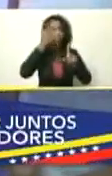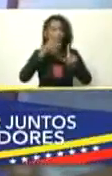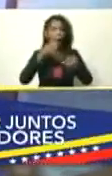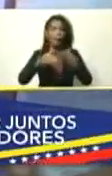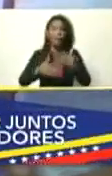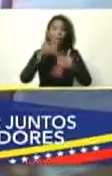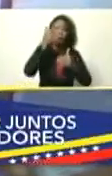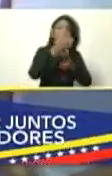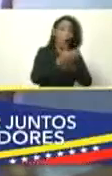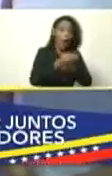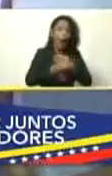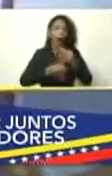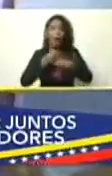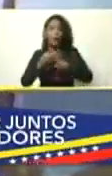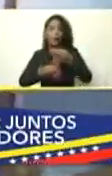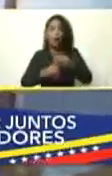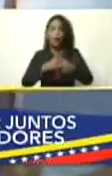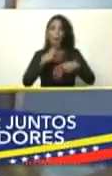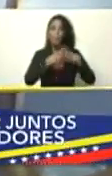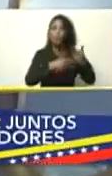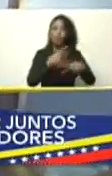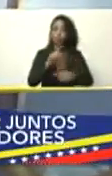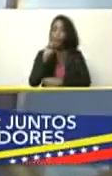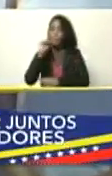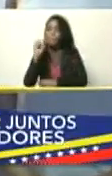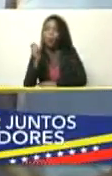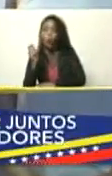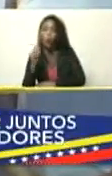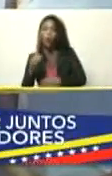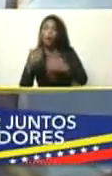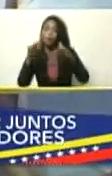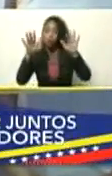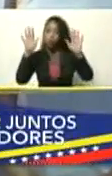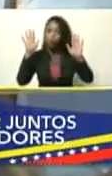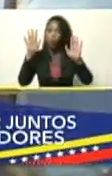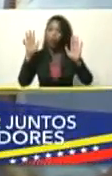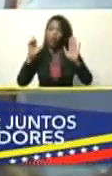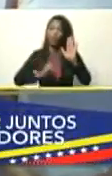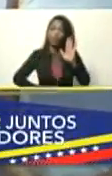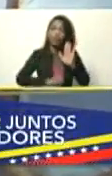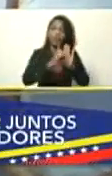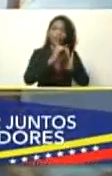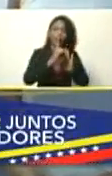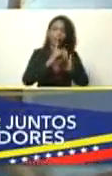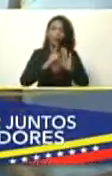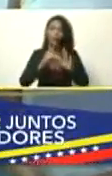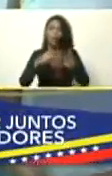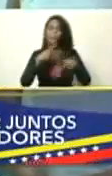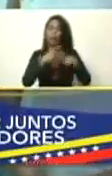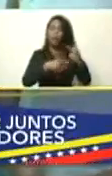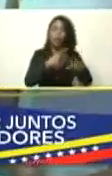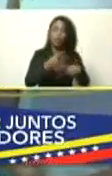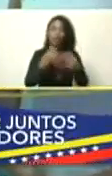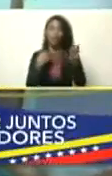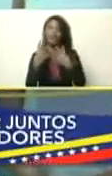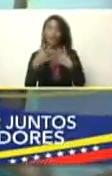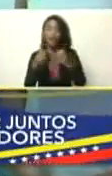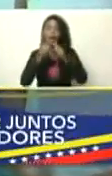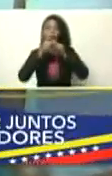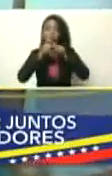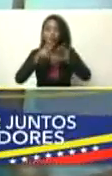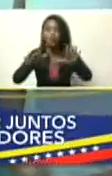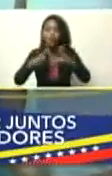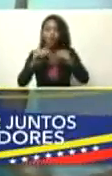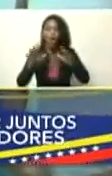bueno, entrar en el proceso de financiamiento y luego, por supuesto, todo lo que se va a desarrollar en proceso de ferias, de masificación de toda la